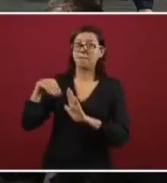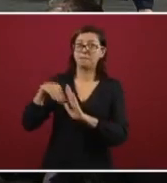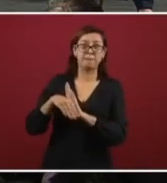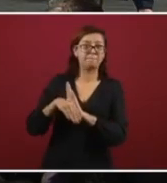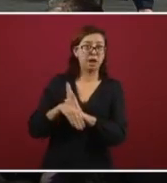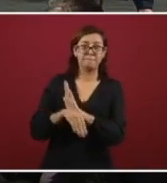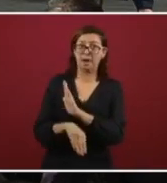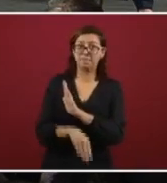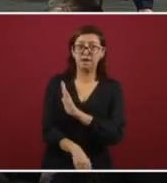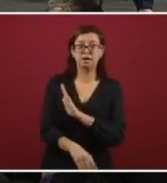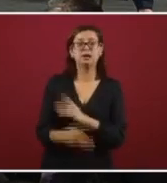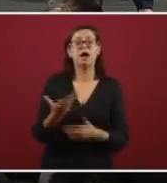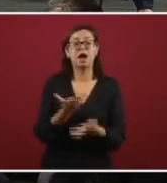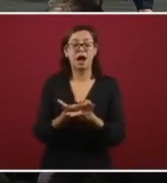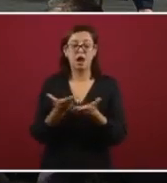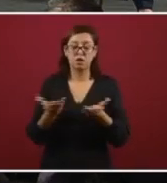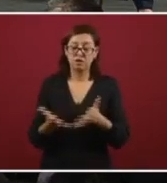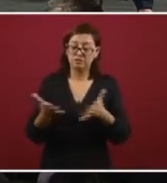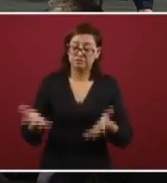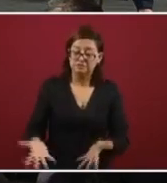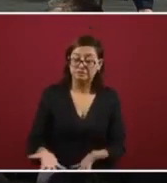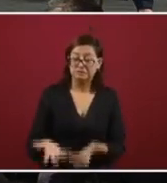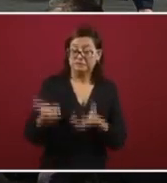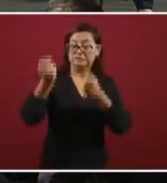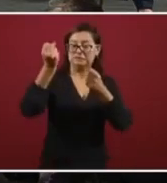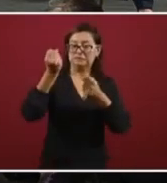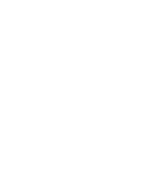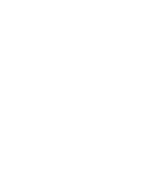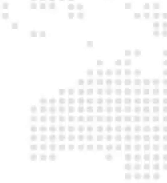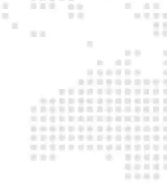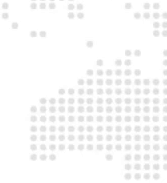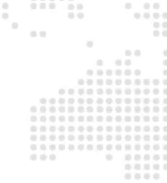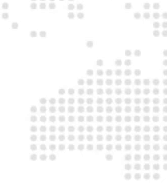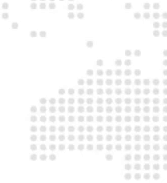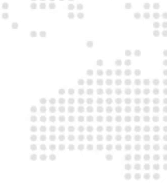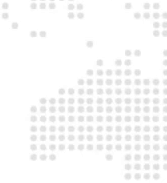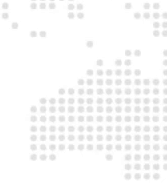un ligero repunte en estos días ya